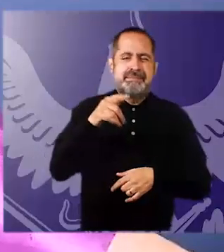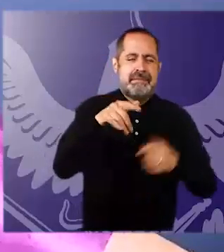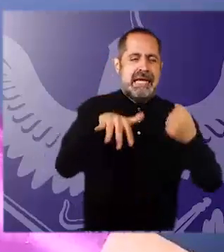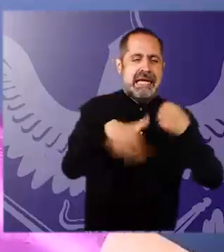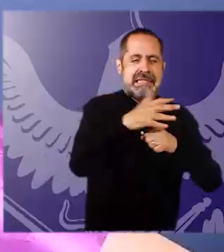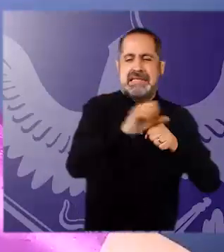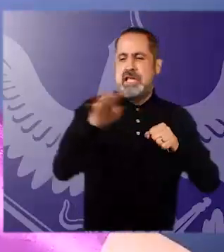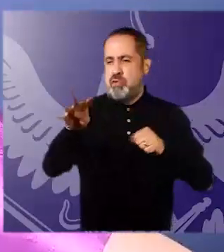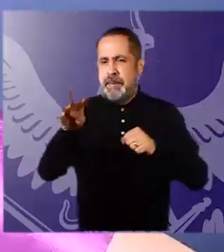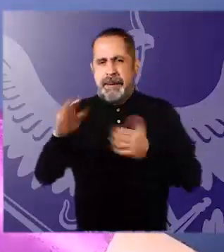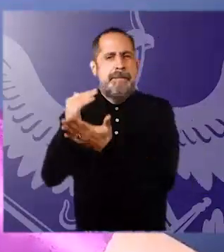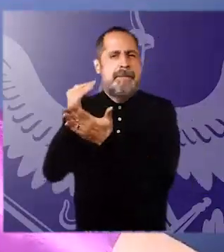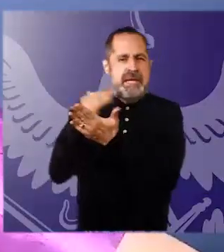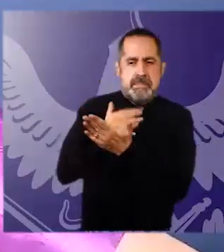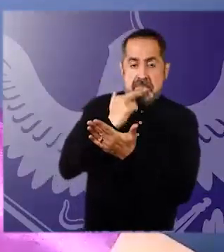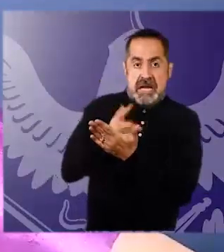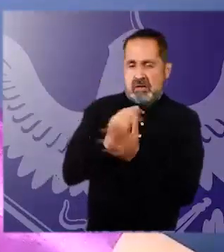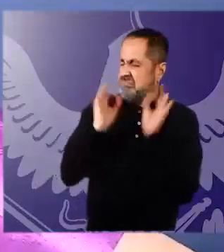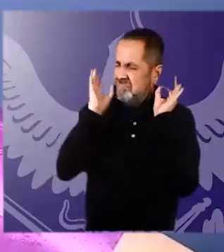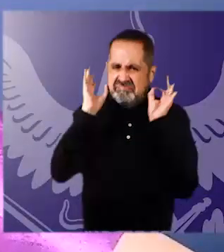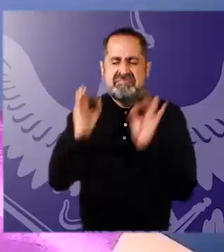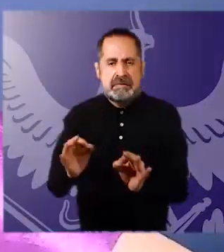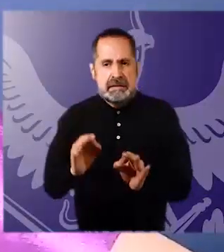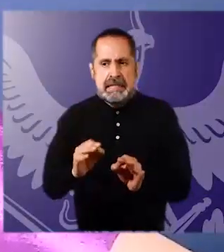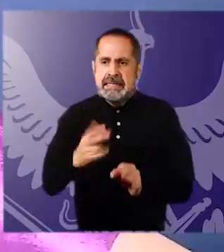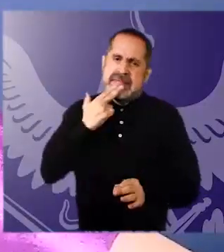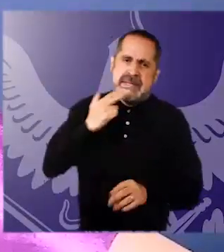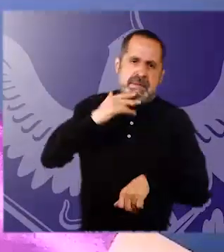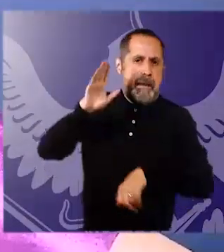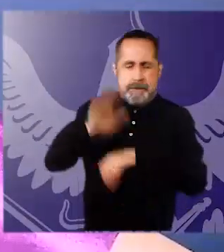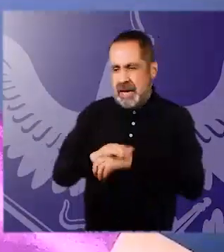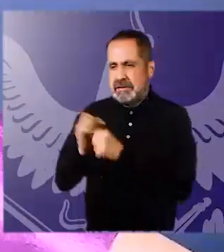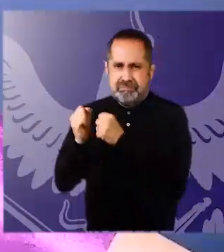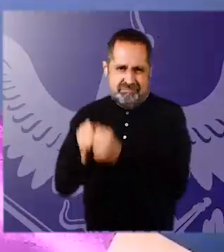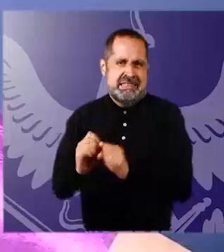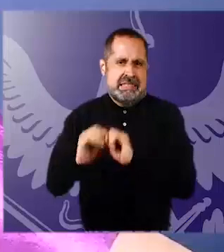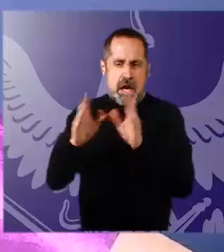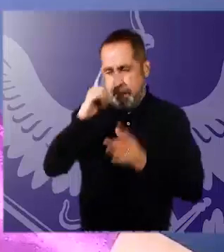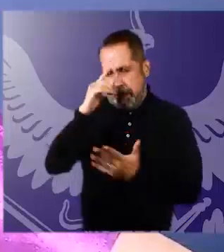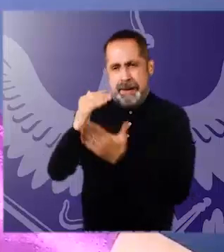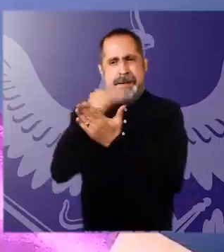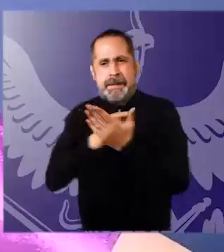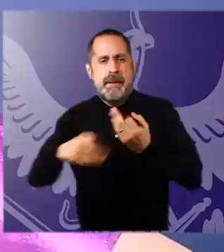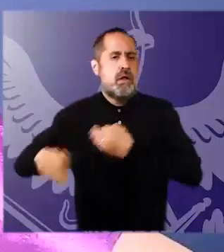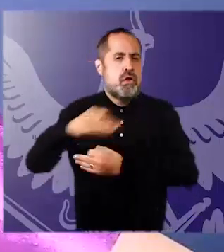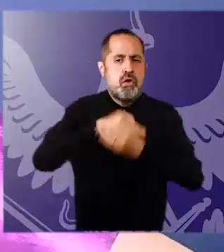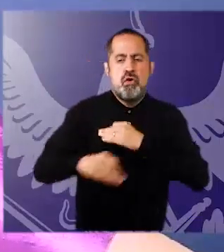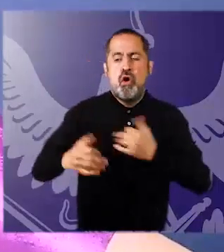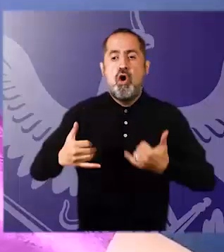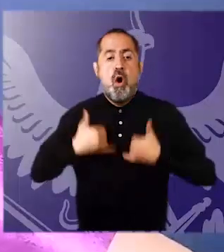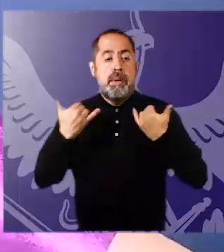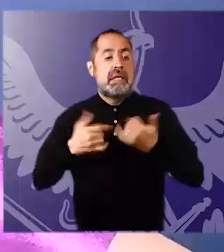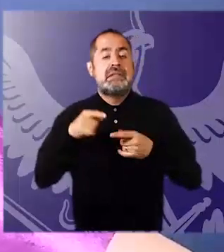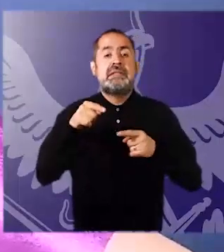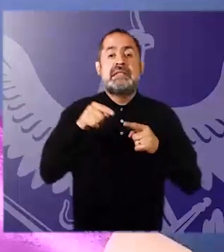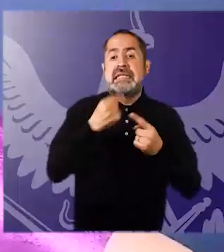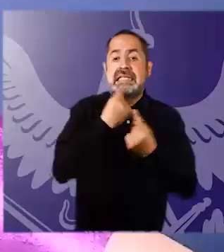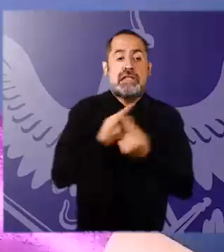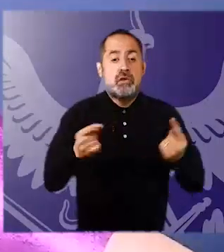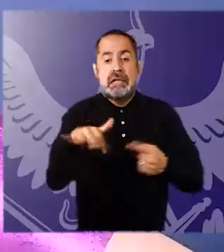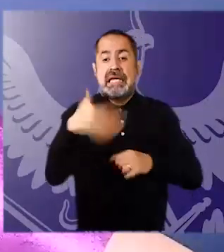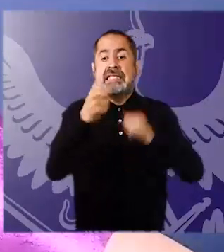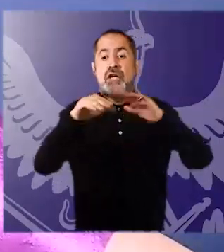19 y mayores de 15, vamos a lograr también un impacto en los embarazos en niñas y